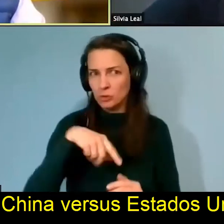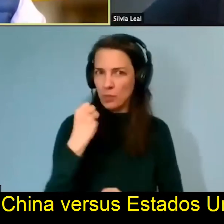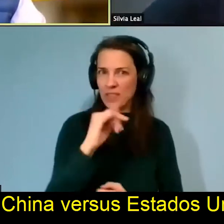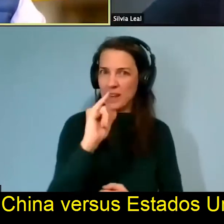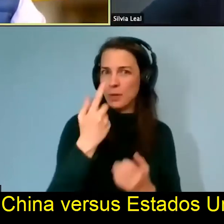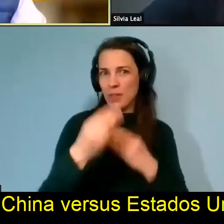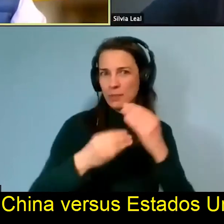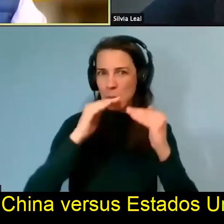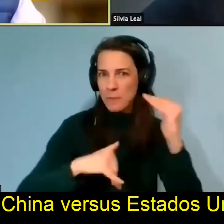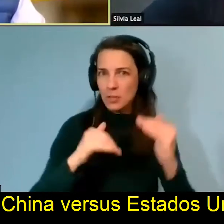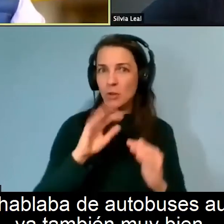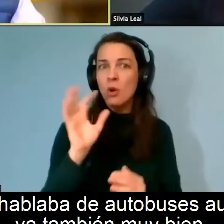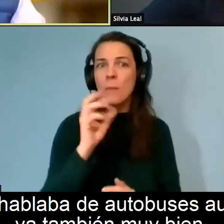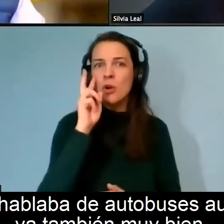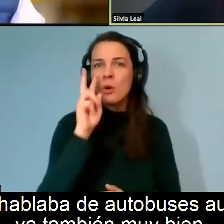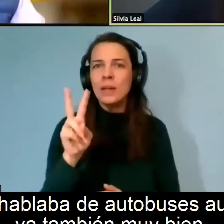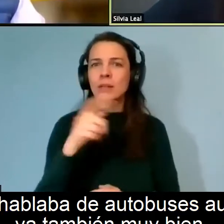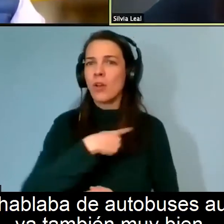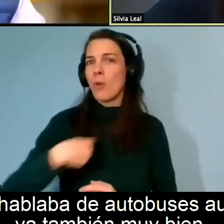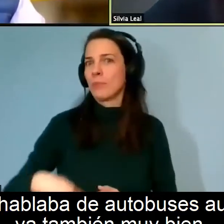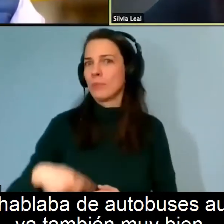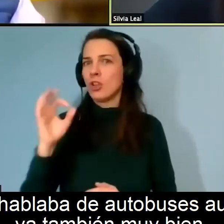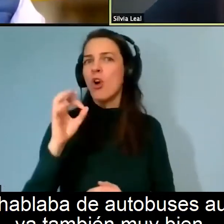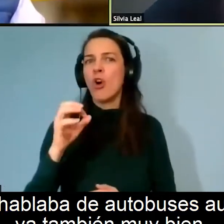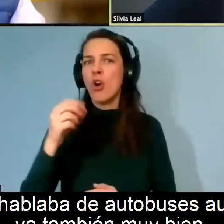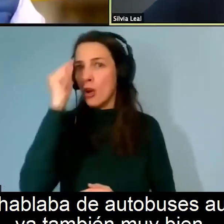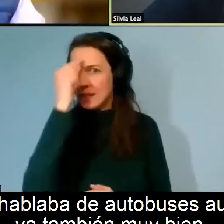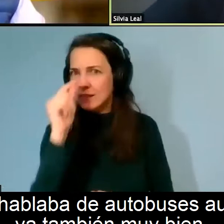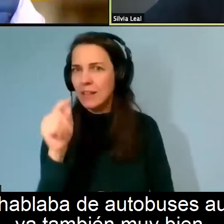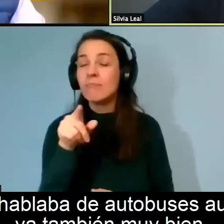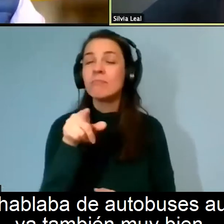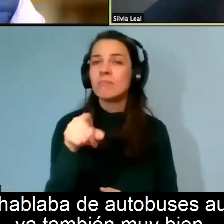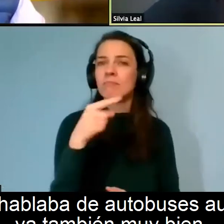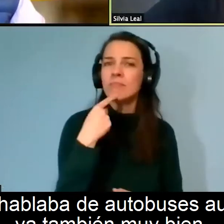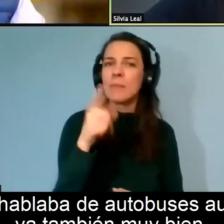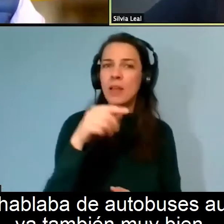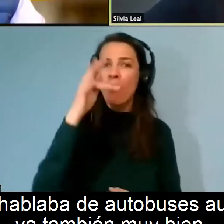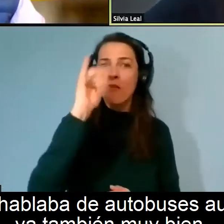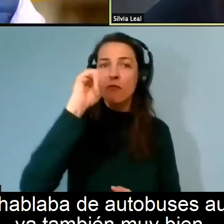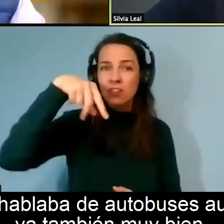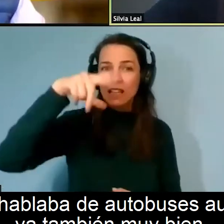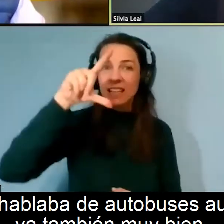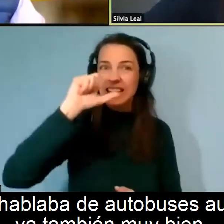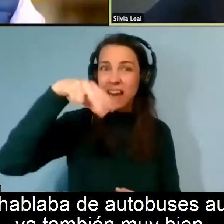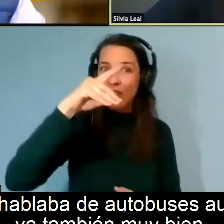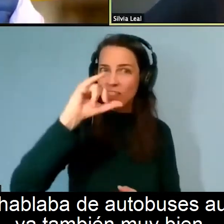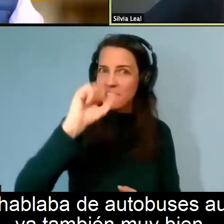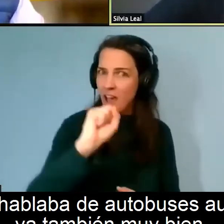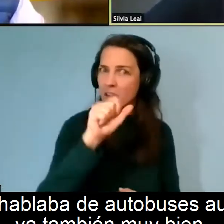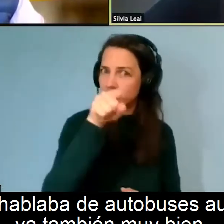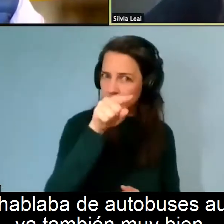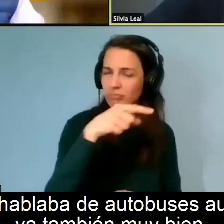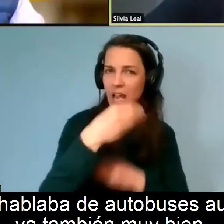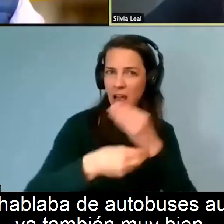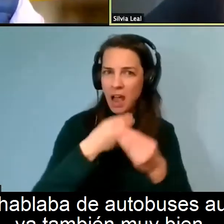versus Estados Unidos o India? O Finlandia, porque por ejemplo te hablaba también de autobuses autónomos y Finlandia, por ejemplo,